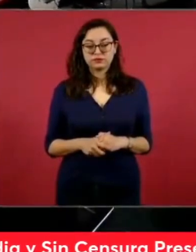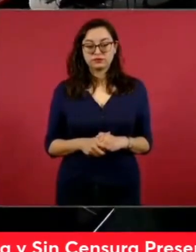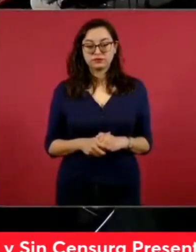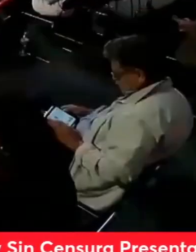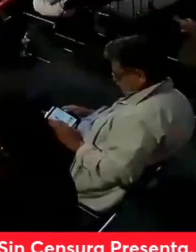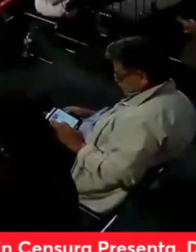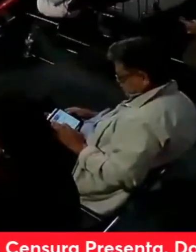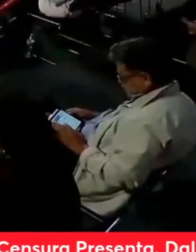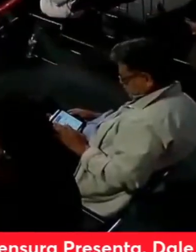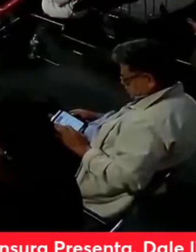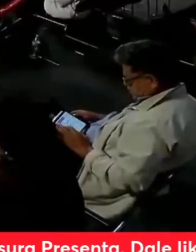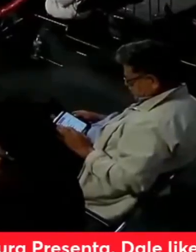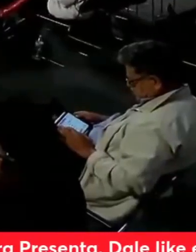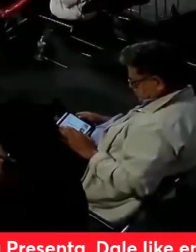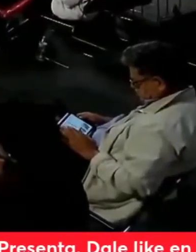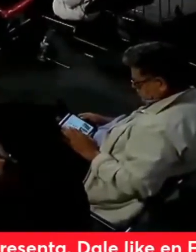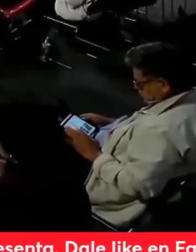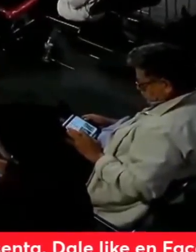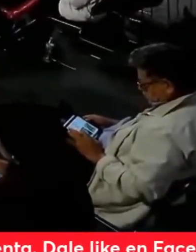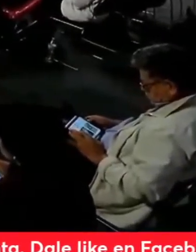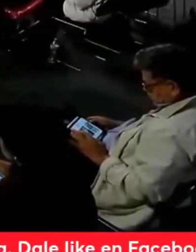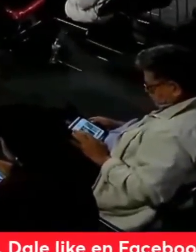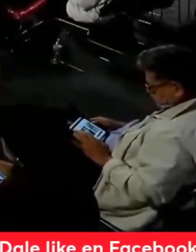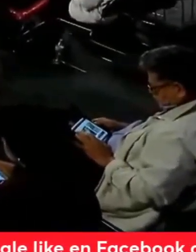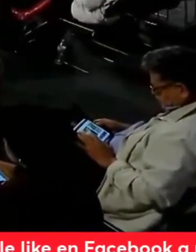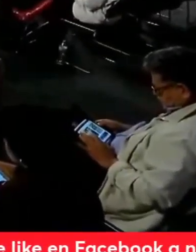Está siendo un